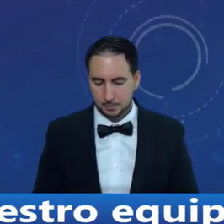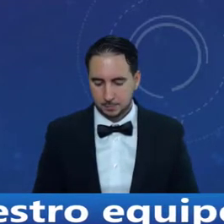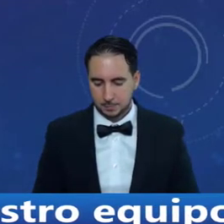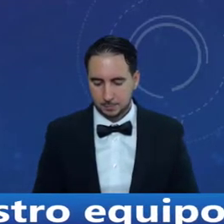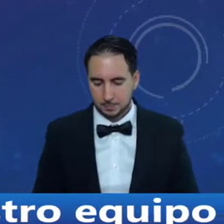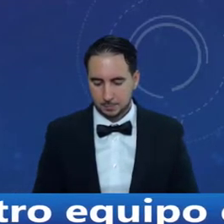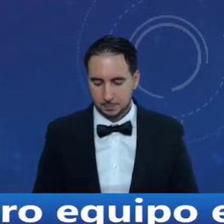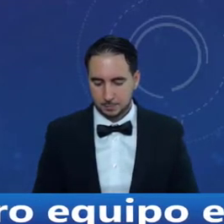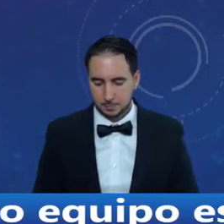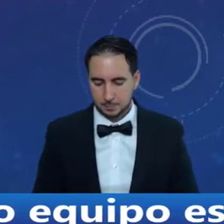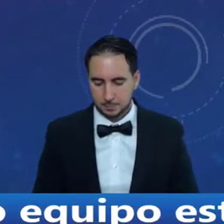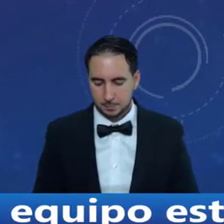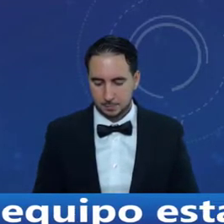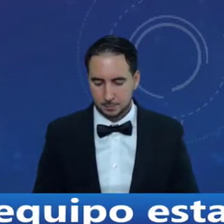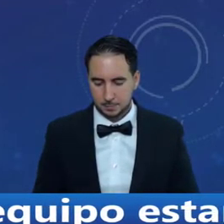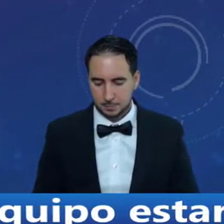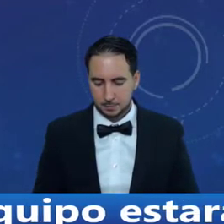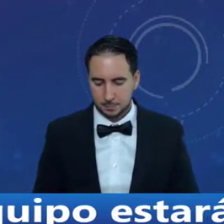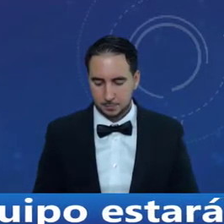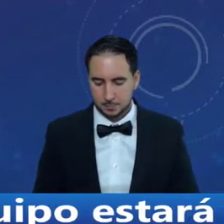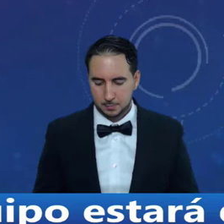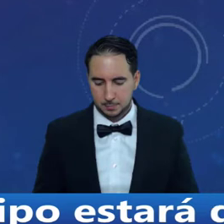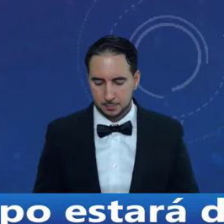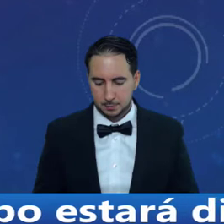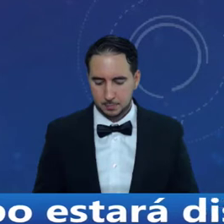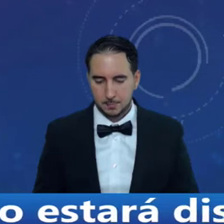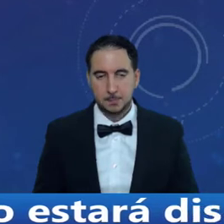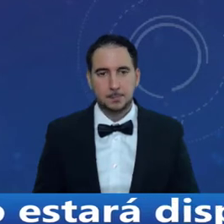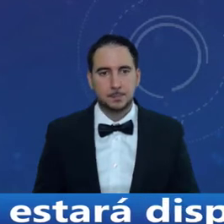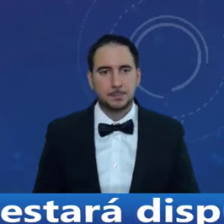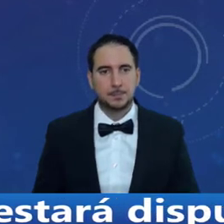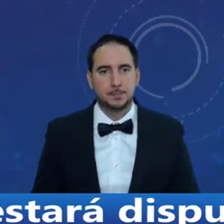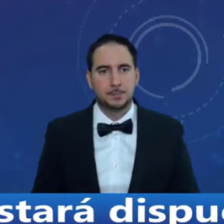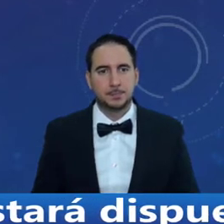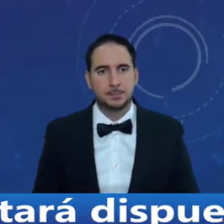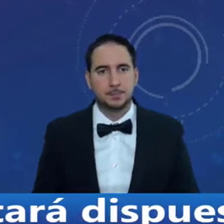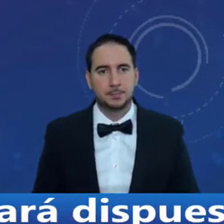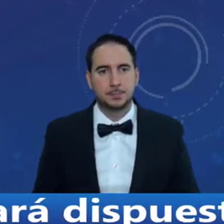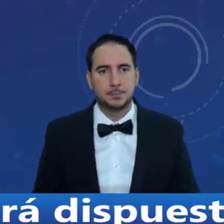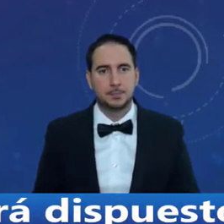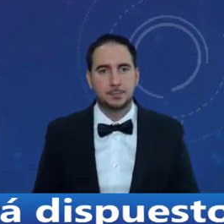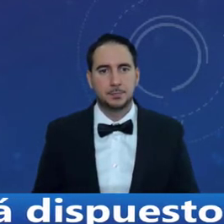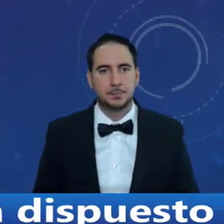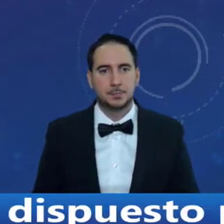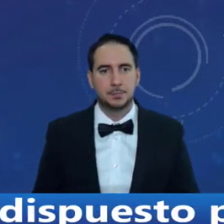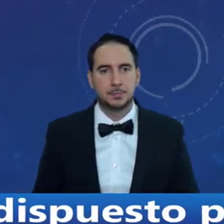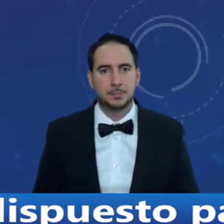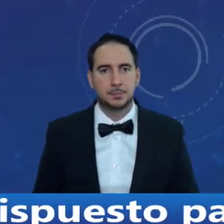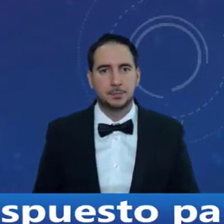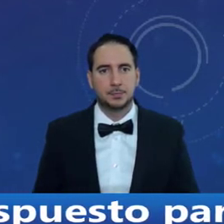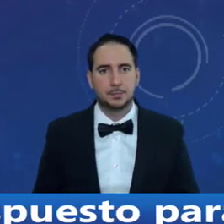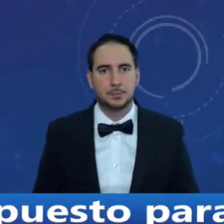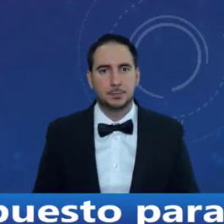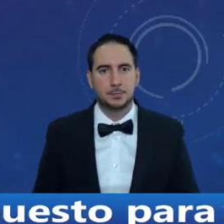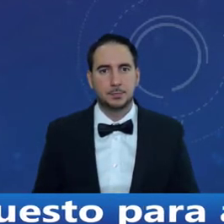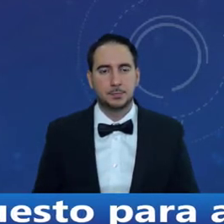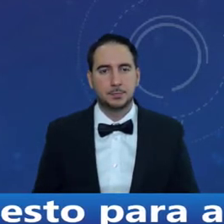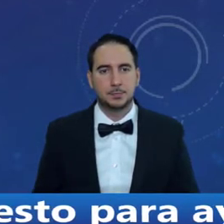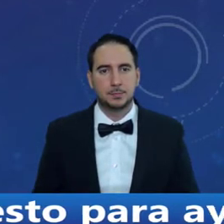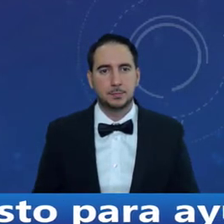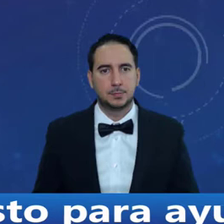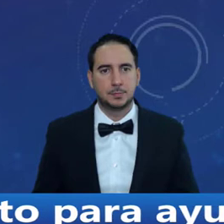si tienes 18 años ya puedes aplicar a tener tu licencia. También tienes que llenar una solicitud que se llama la